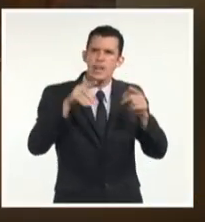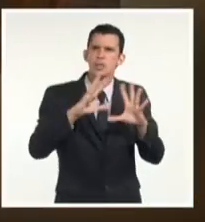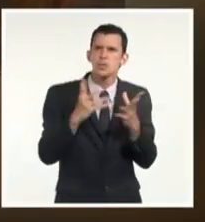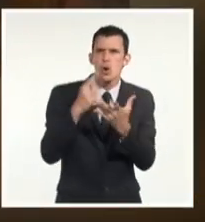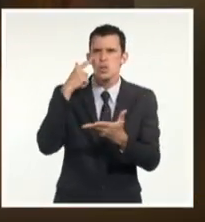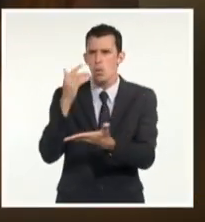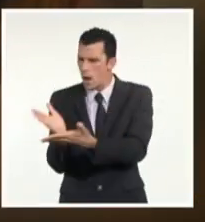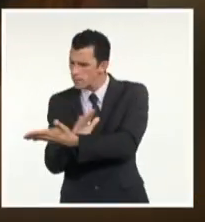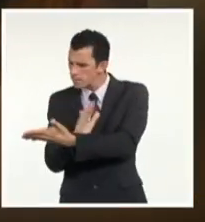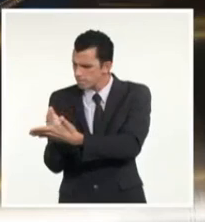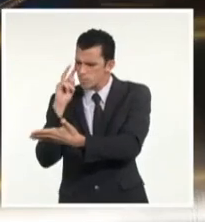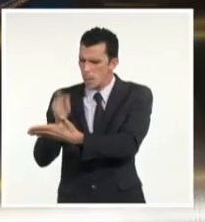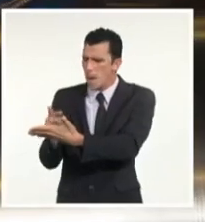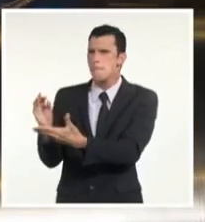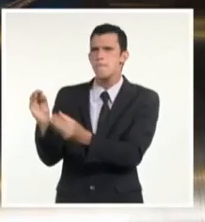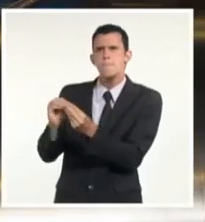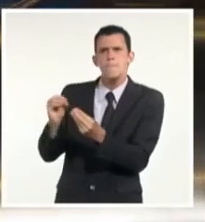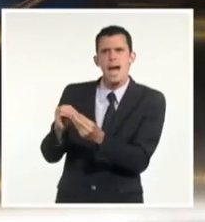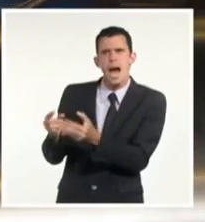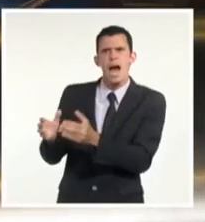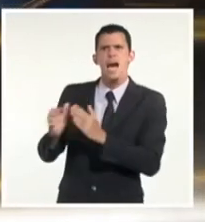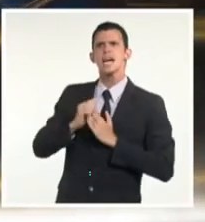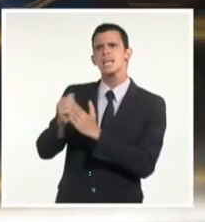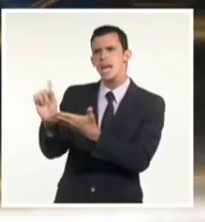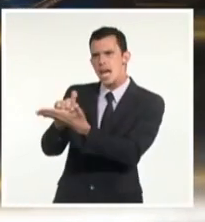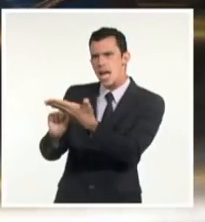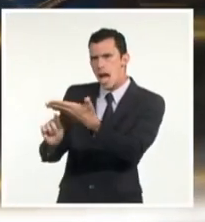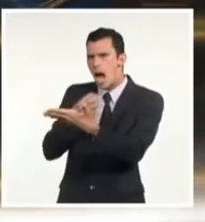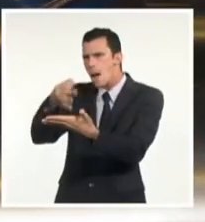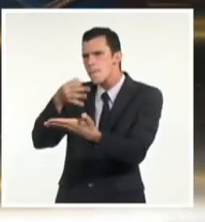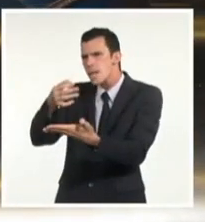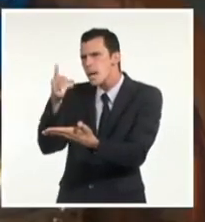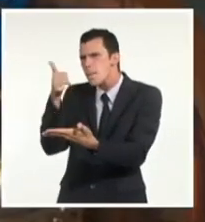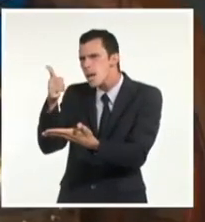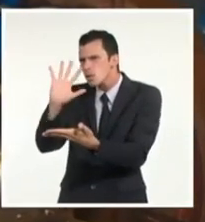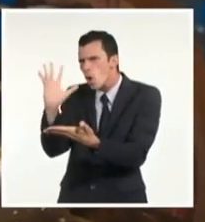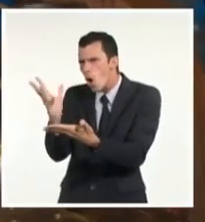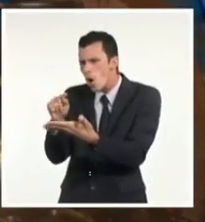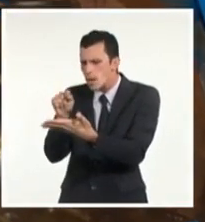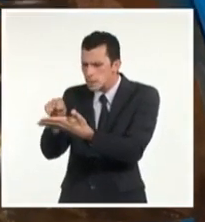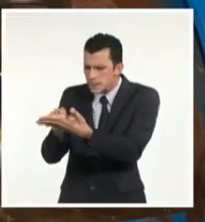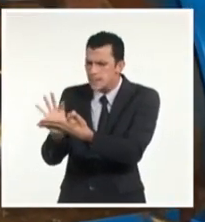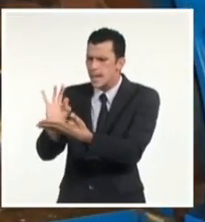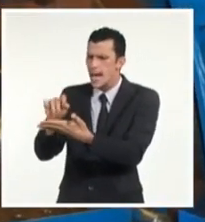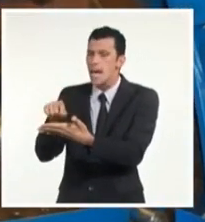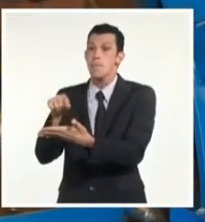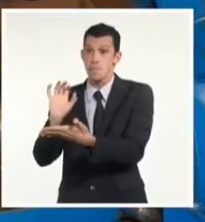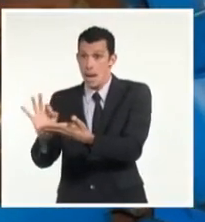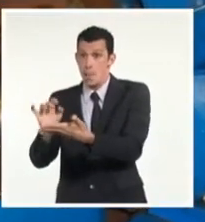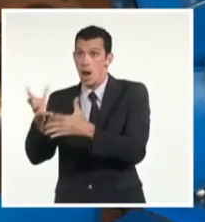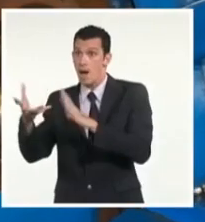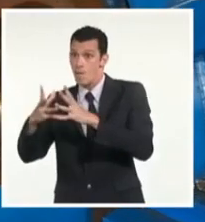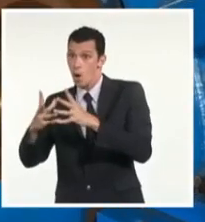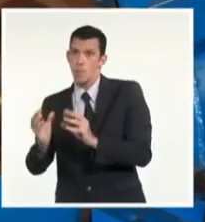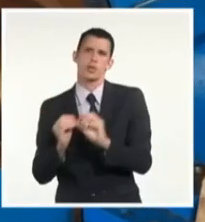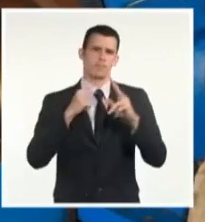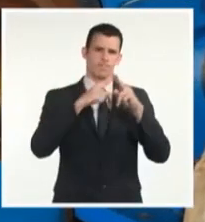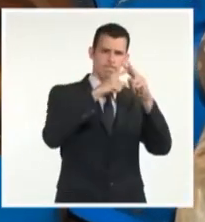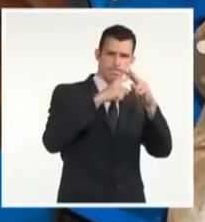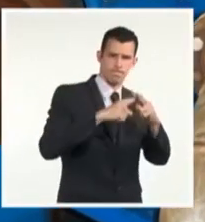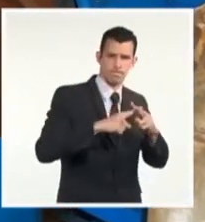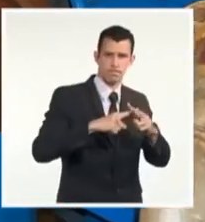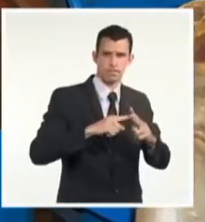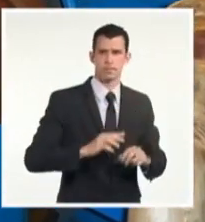las holguras que establece el fabricante para este tipo de equipo. Directivos y técnicos señalan que los